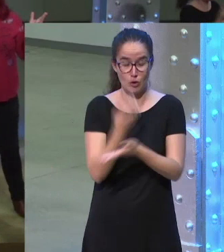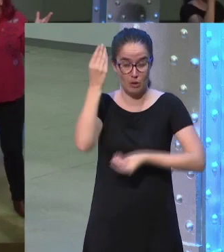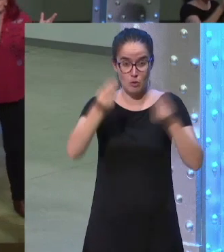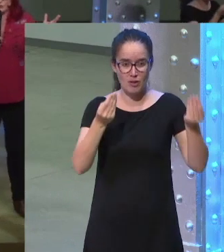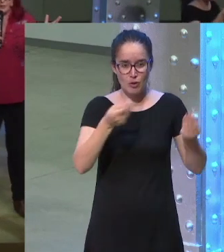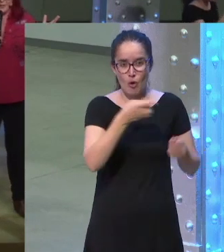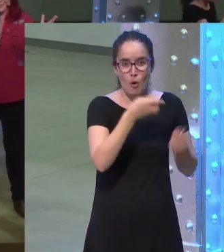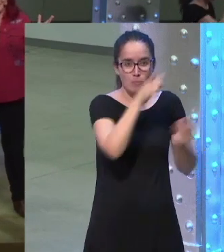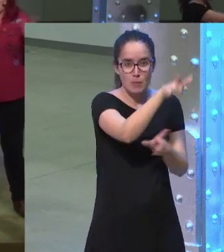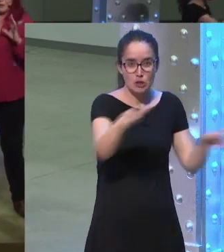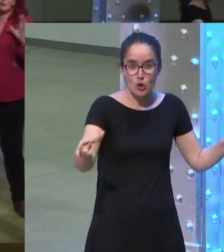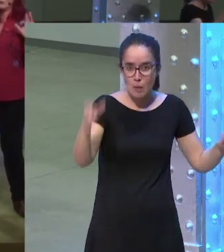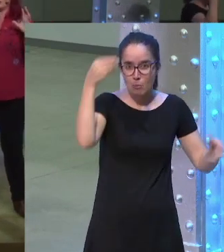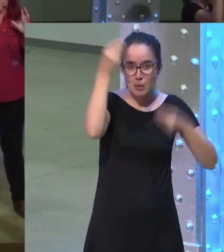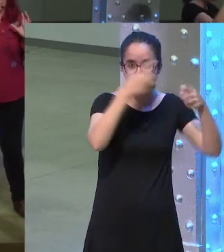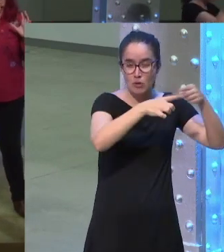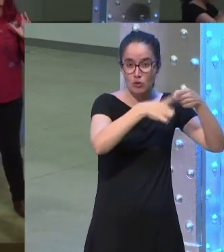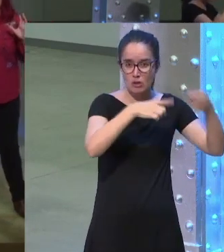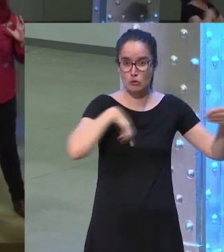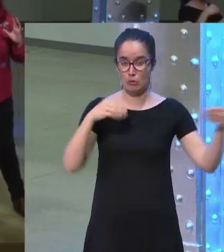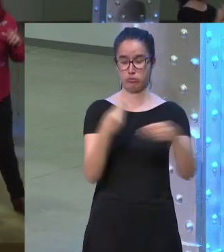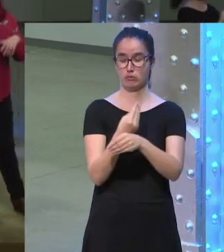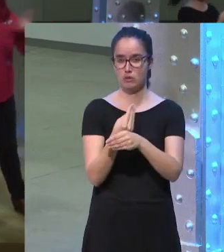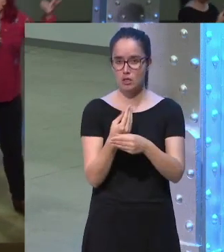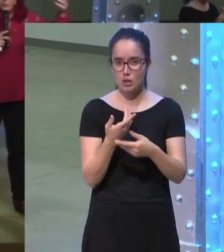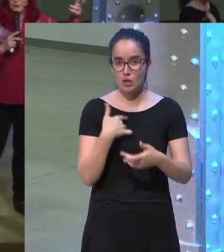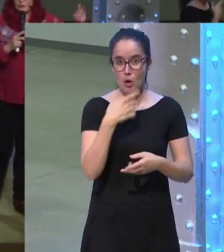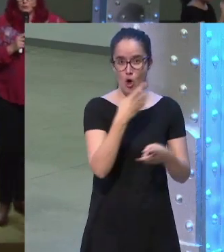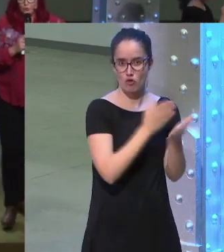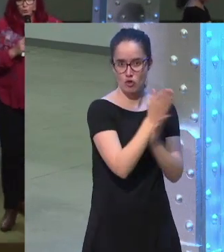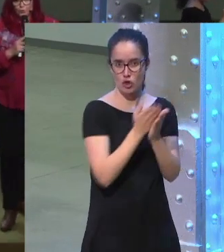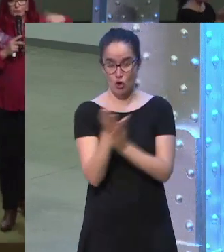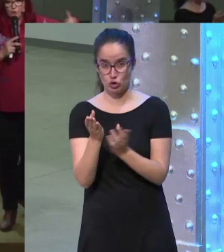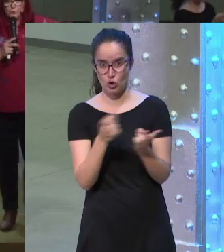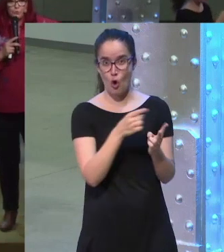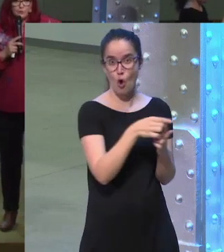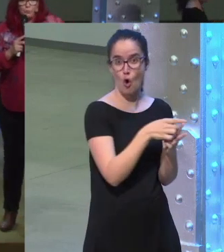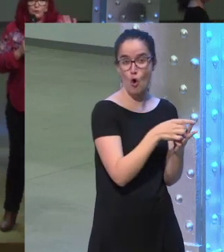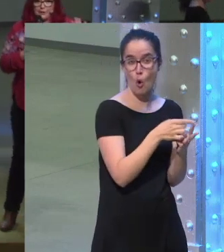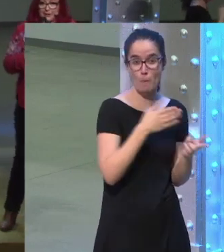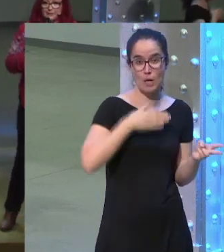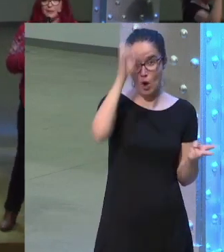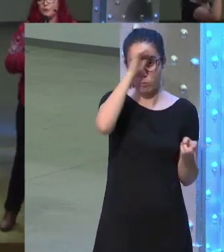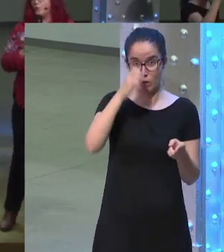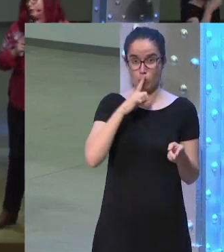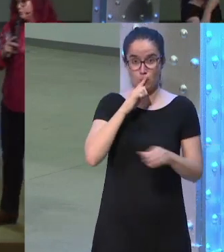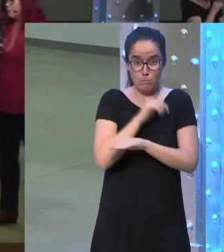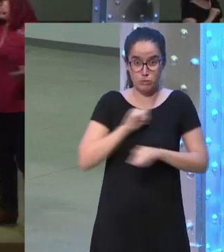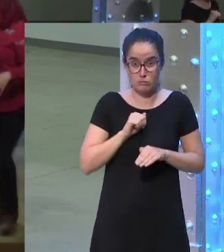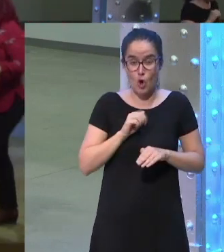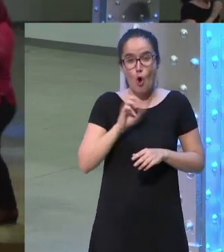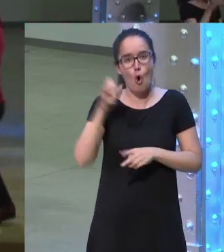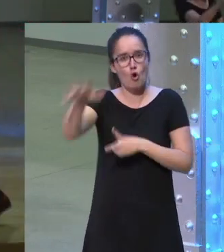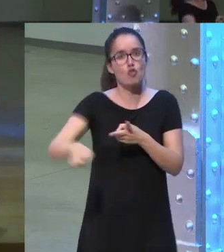cuando los demás piensan una cosa, aunque a nosotros nos choque, y tiene 2 opciones, ¿no? O bien no divulgar su opinión y callarse, o bien comprarse